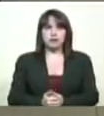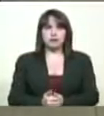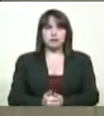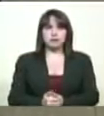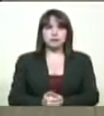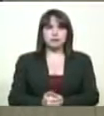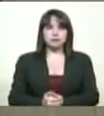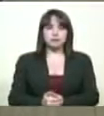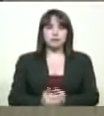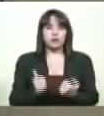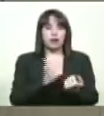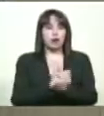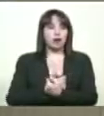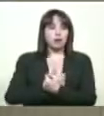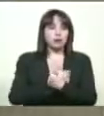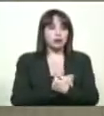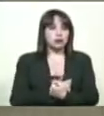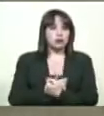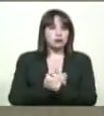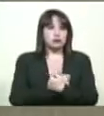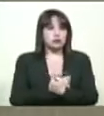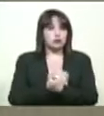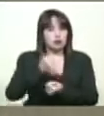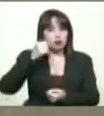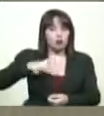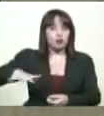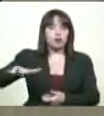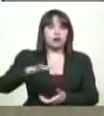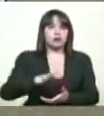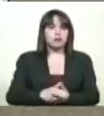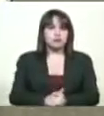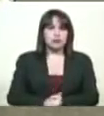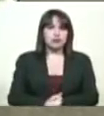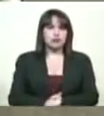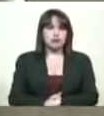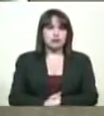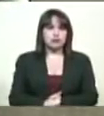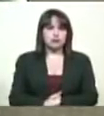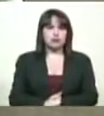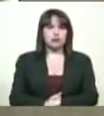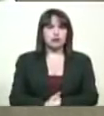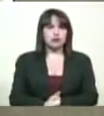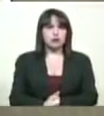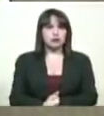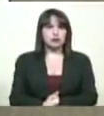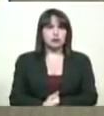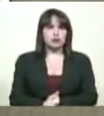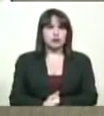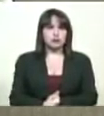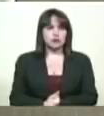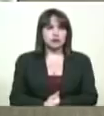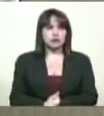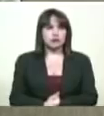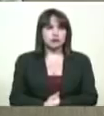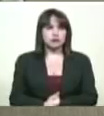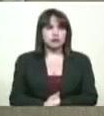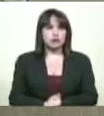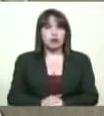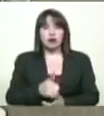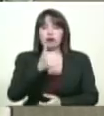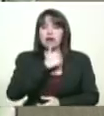amoroso y valientemente en nuestro pueblo yo le di las gracias a nuestro pueblo por toda su conciencia y